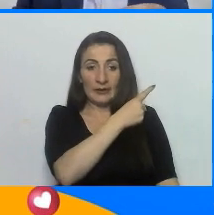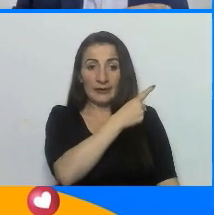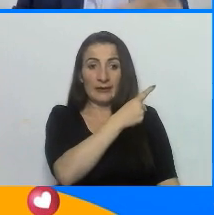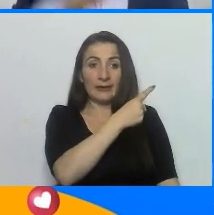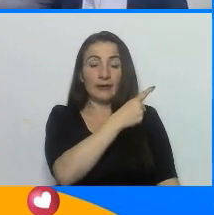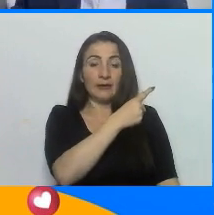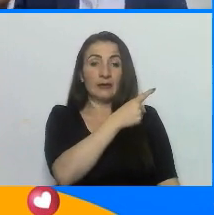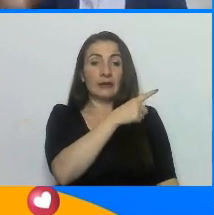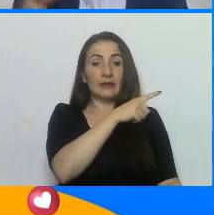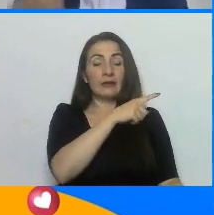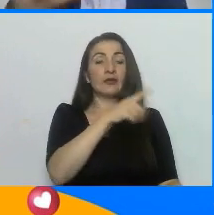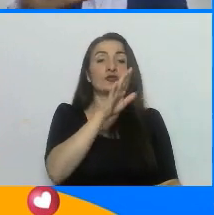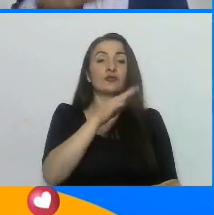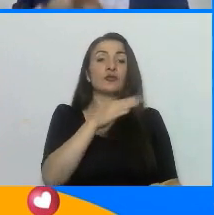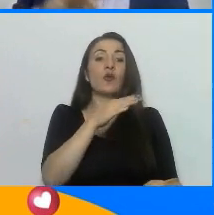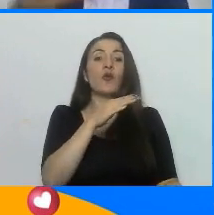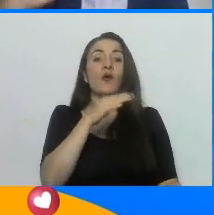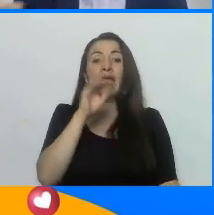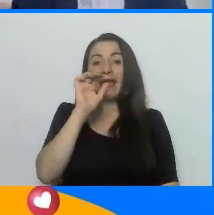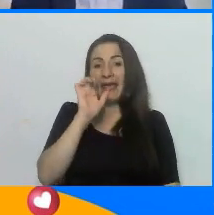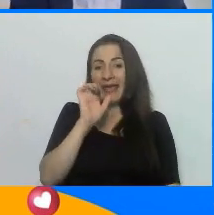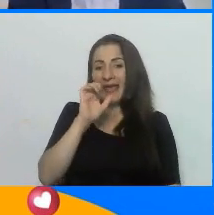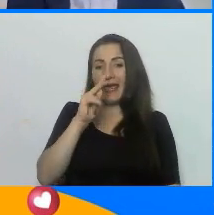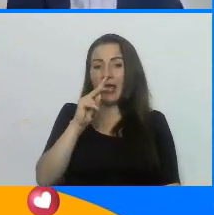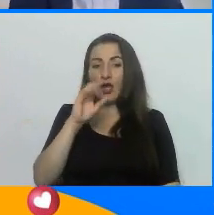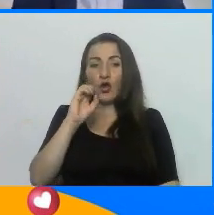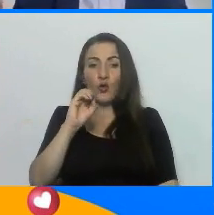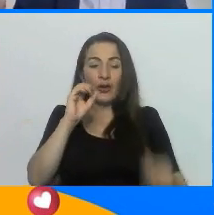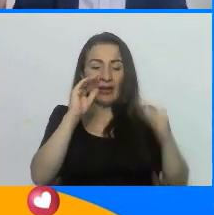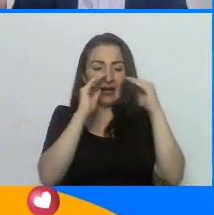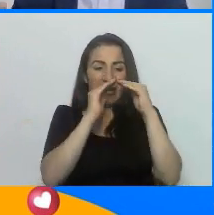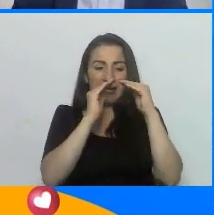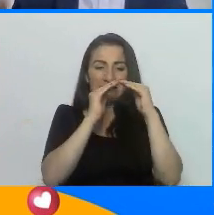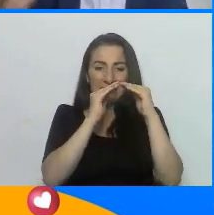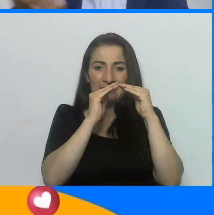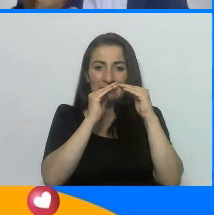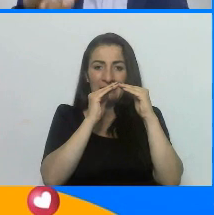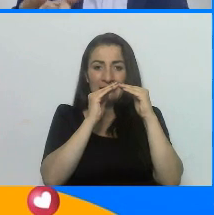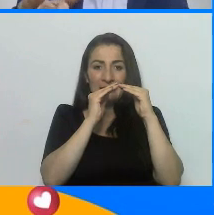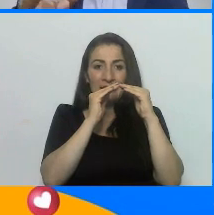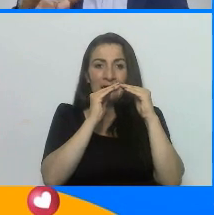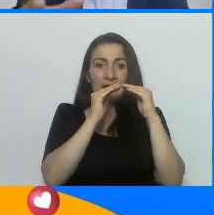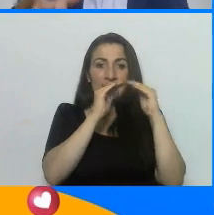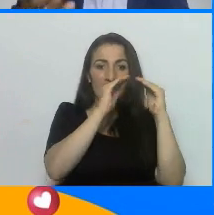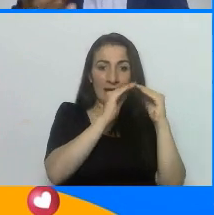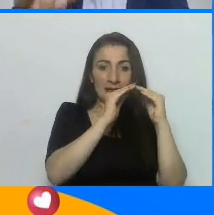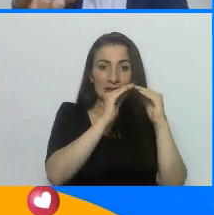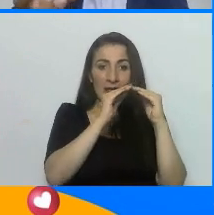eco, ¿sí? Eco, y que ese eco significa casa, ¿sí? Y obviamente,